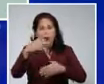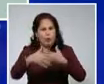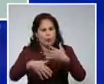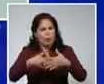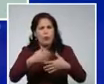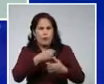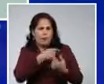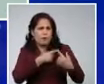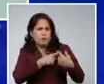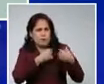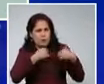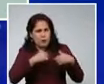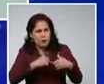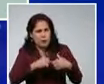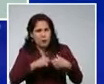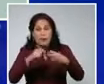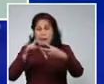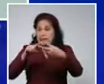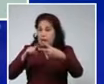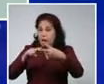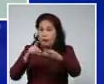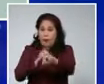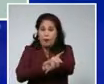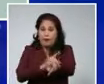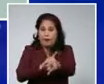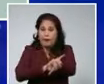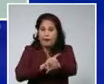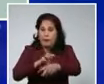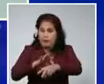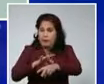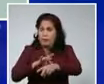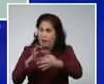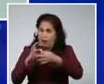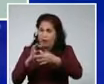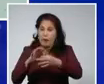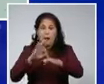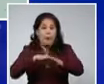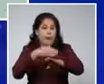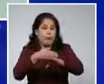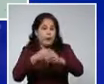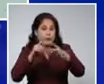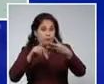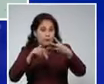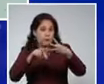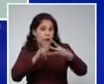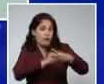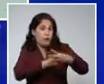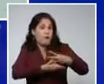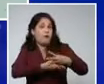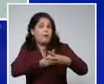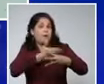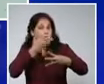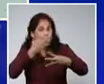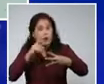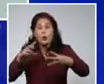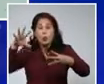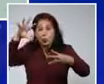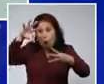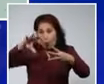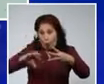cardíaca, le sigue la diabetes mellitus, la hipertensión arterial. Todos estos porcientos